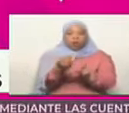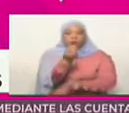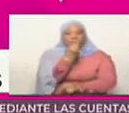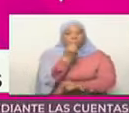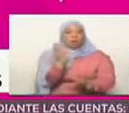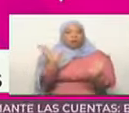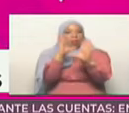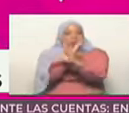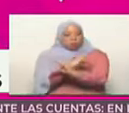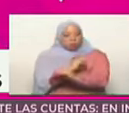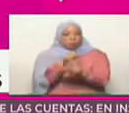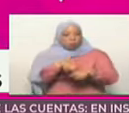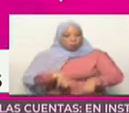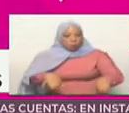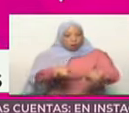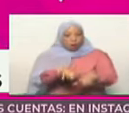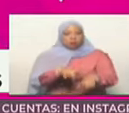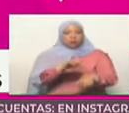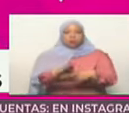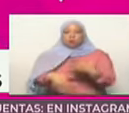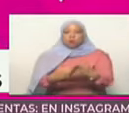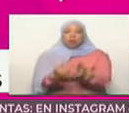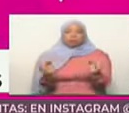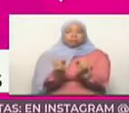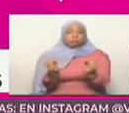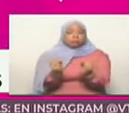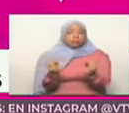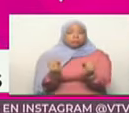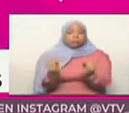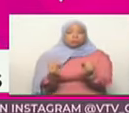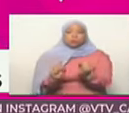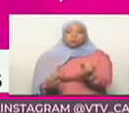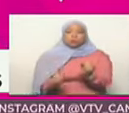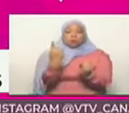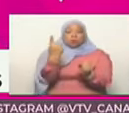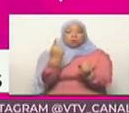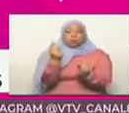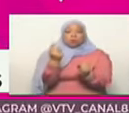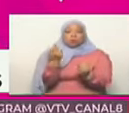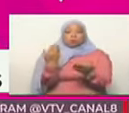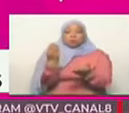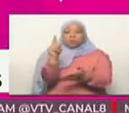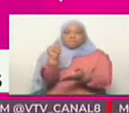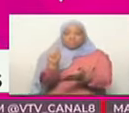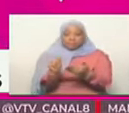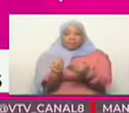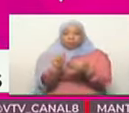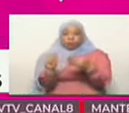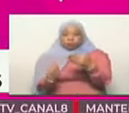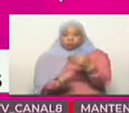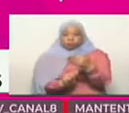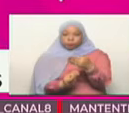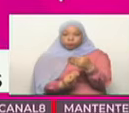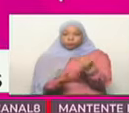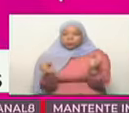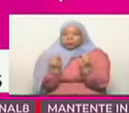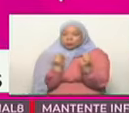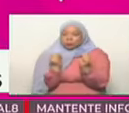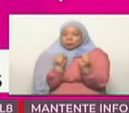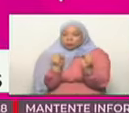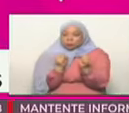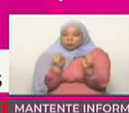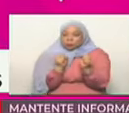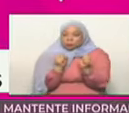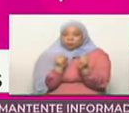noche. El frío estaba fuerte, estaba 1 grado, pero la sensación térmica era -1. Salimos a caminar